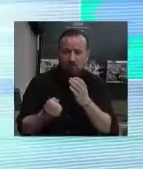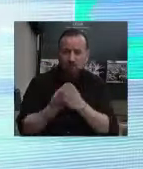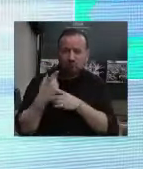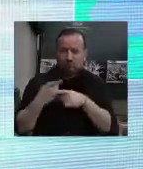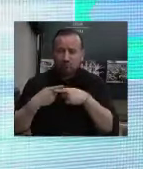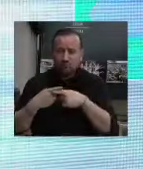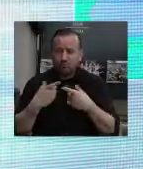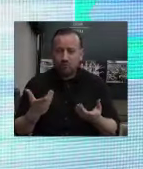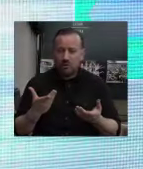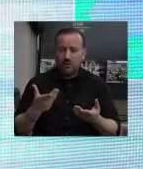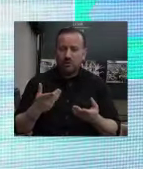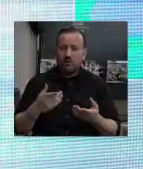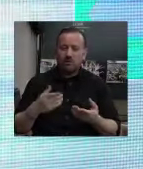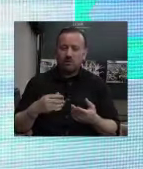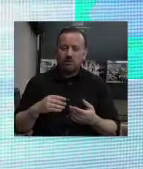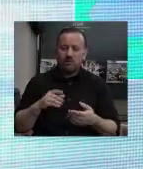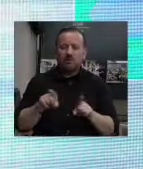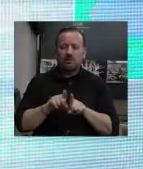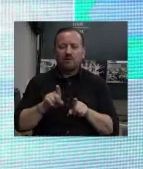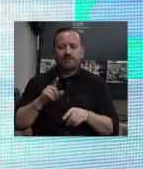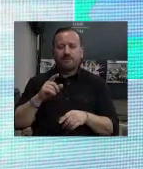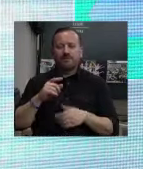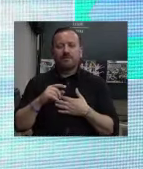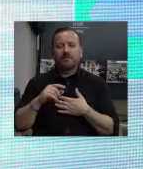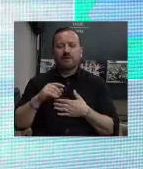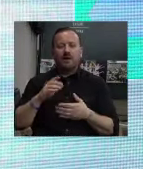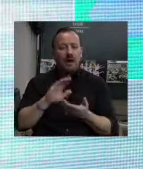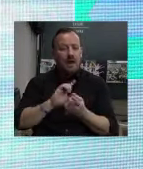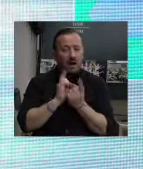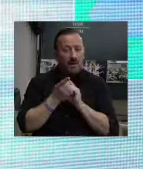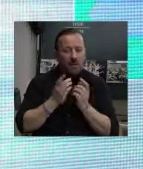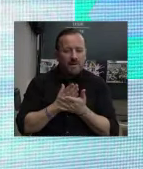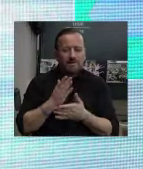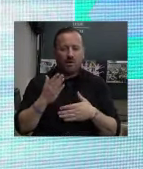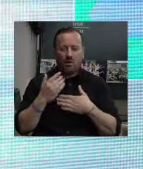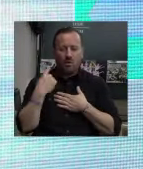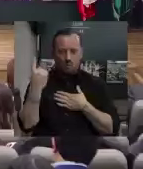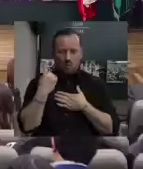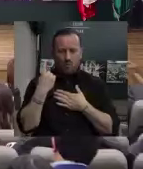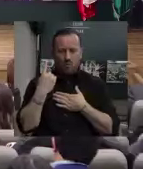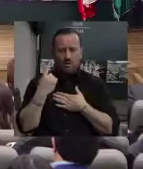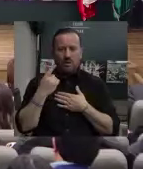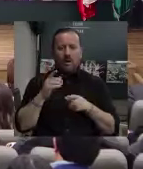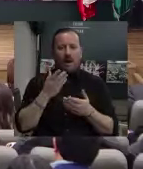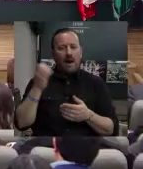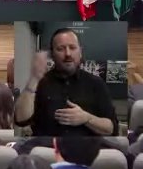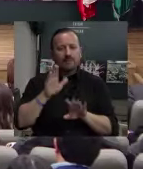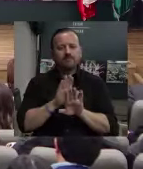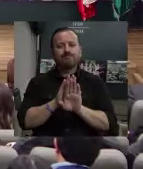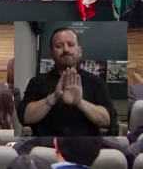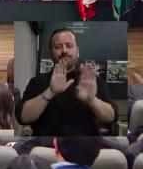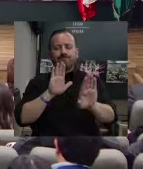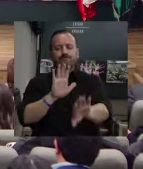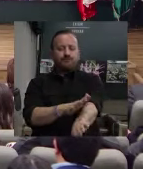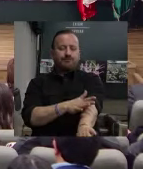importante es que la resiliencia empieza en uno aprender a tomar distancia emocional porque los casos que uno